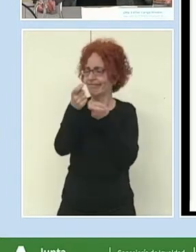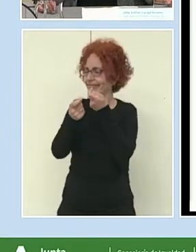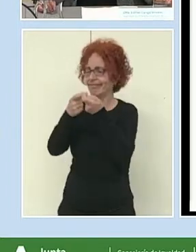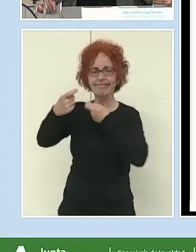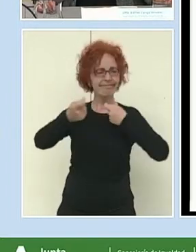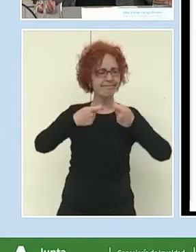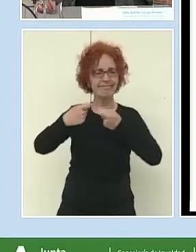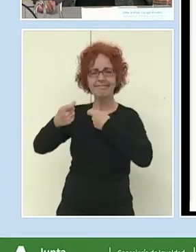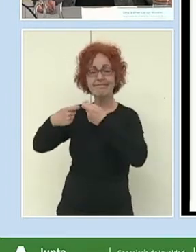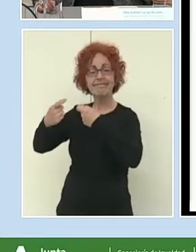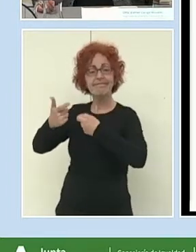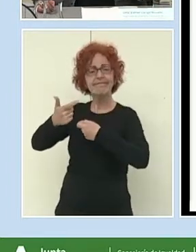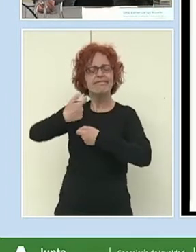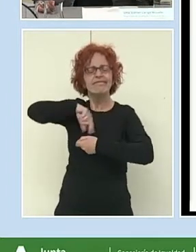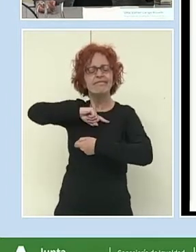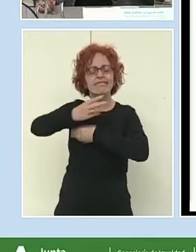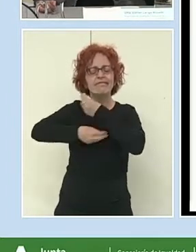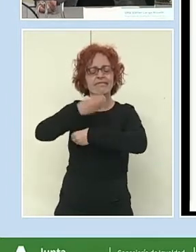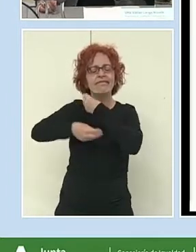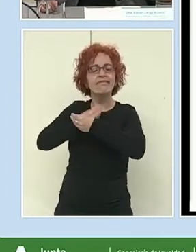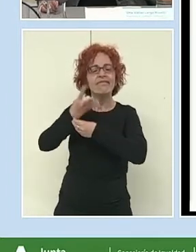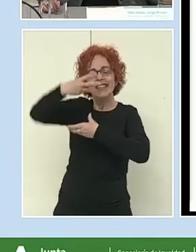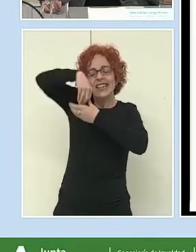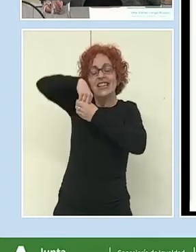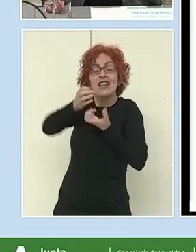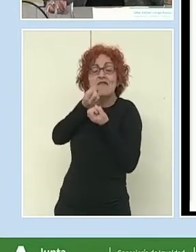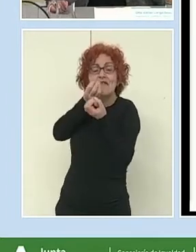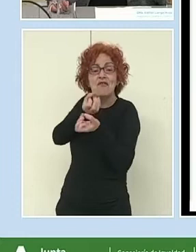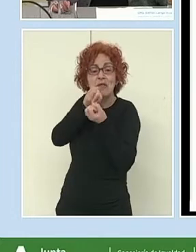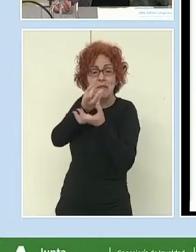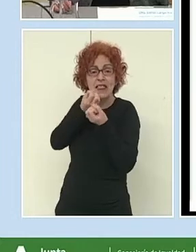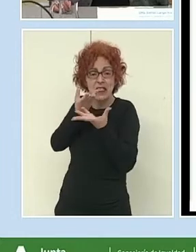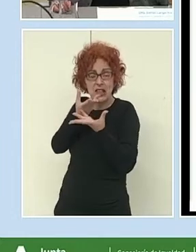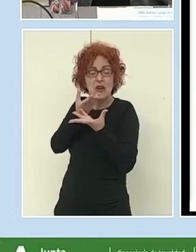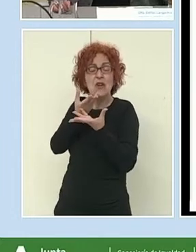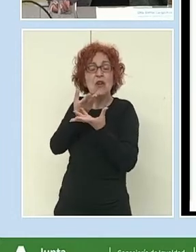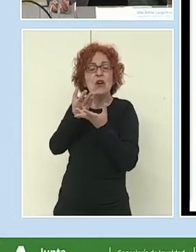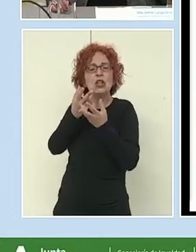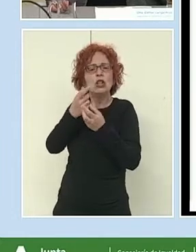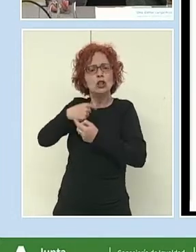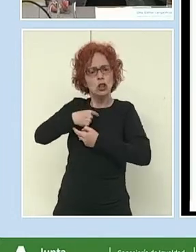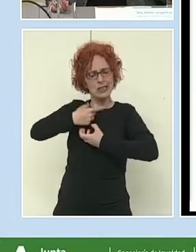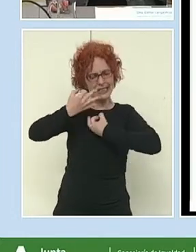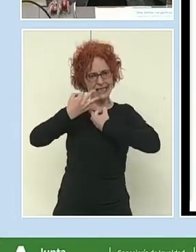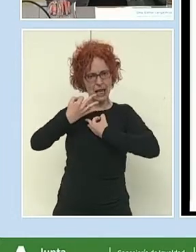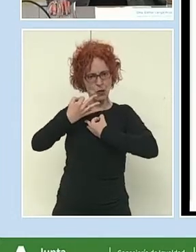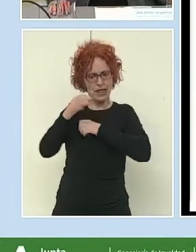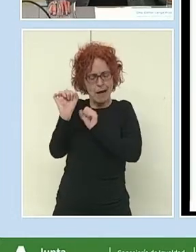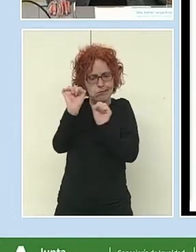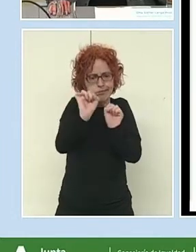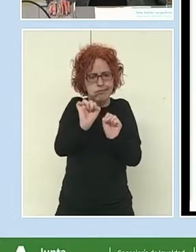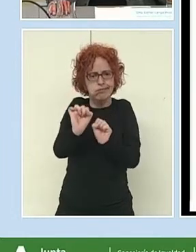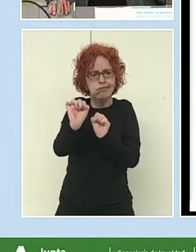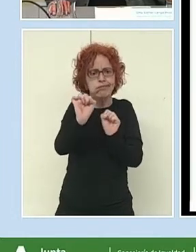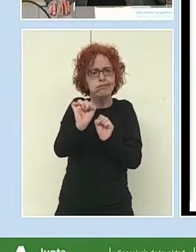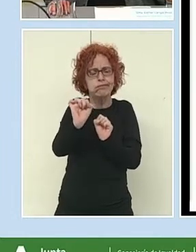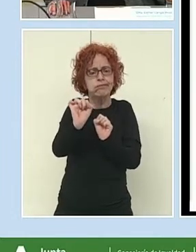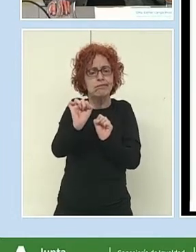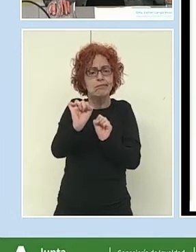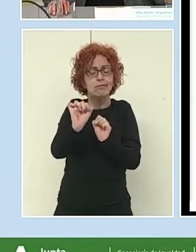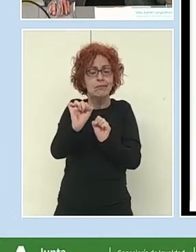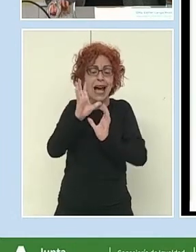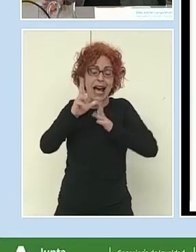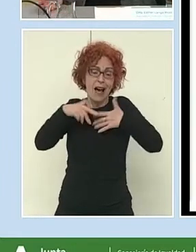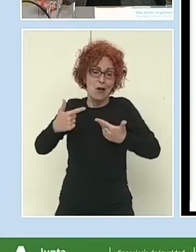de ciberseguridad o de seguridad de la información a un cliente que en este caso es el Servicio Andaluz de